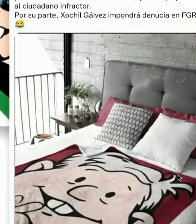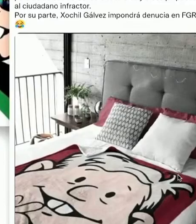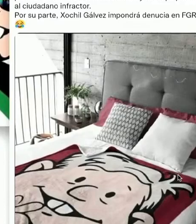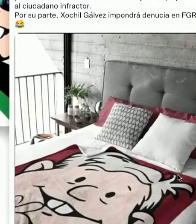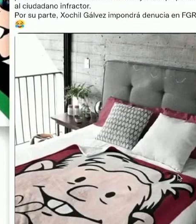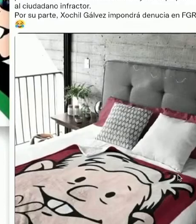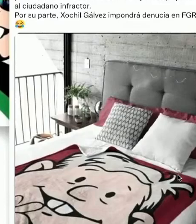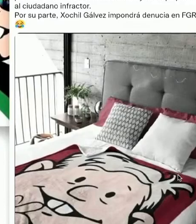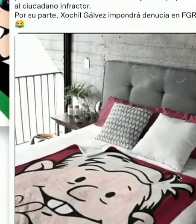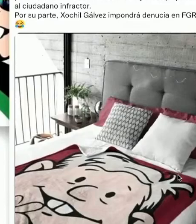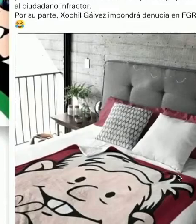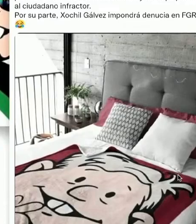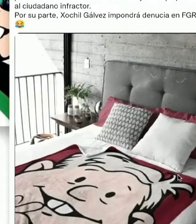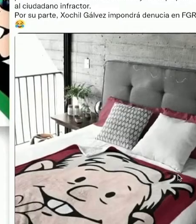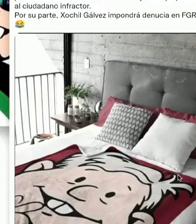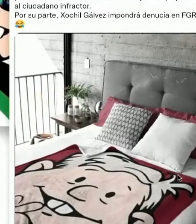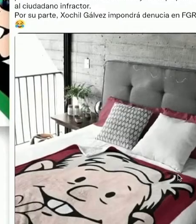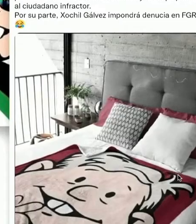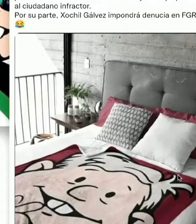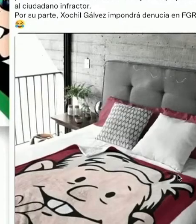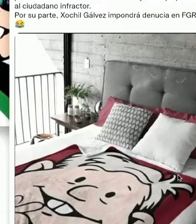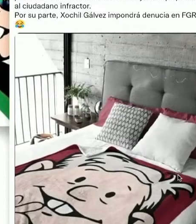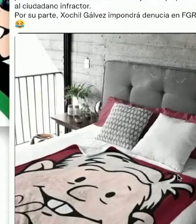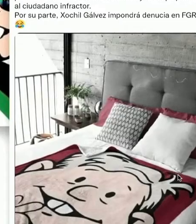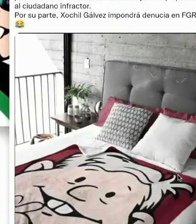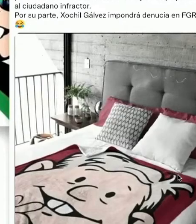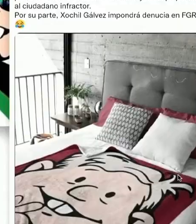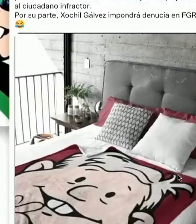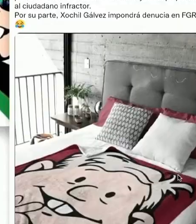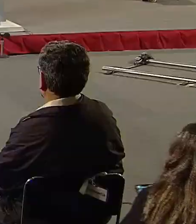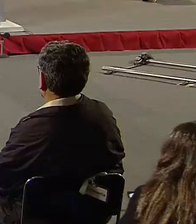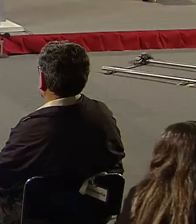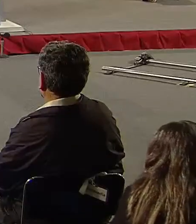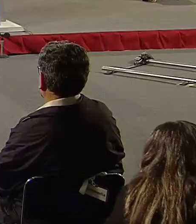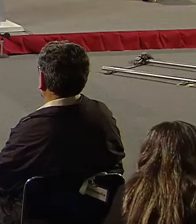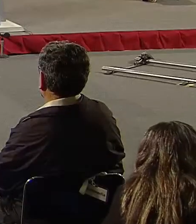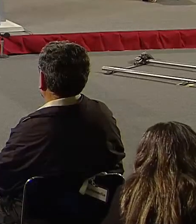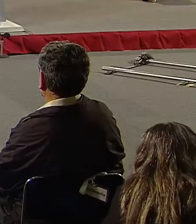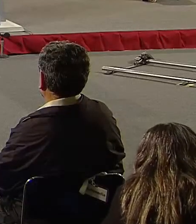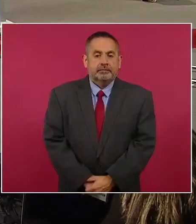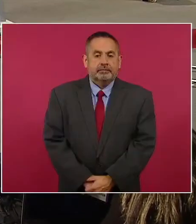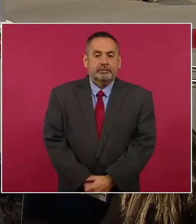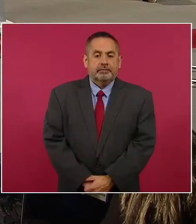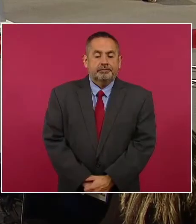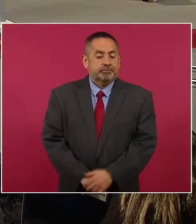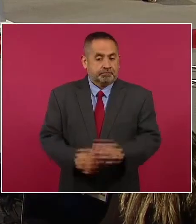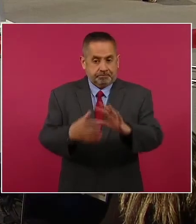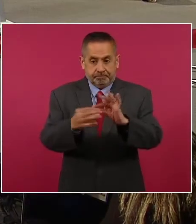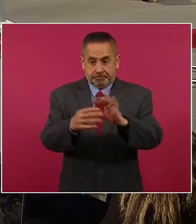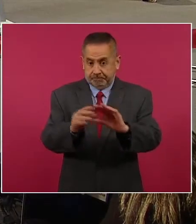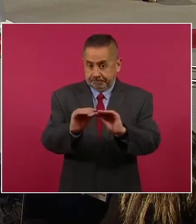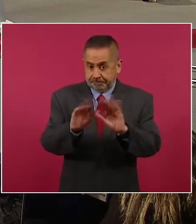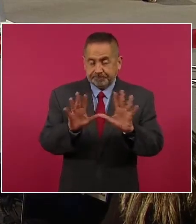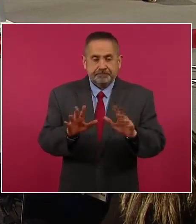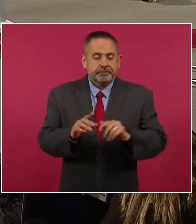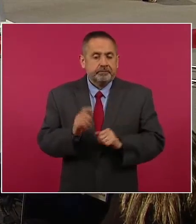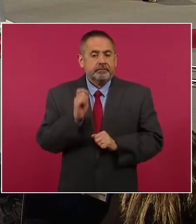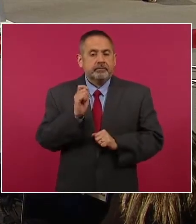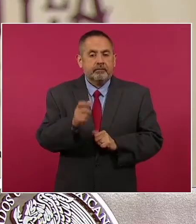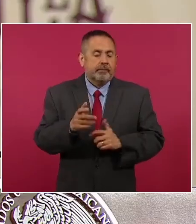diseminó la noticia de que iba a ser un delito. Por supuesto que no lo es, pero queremos decir que en este caso